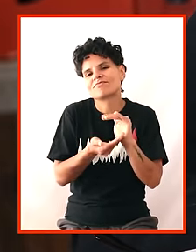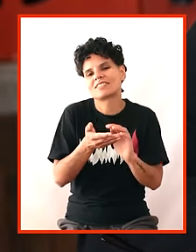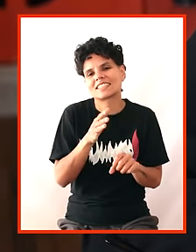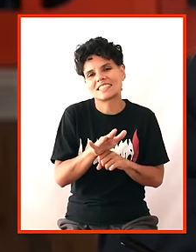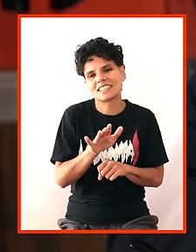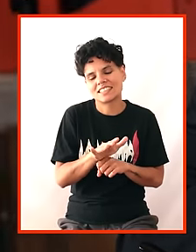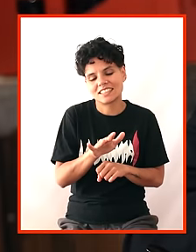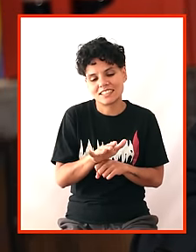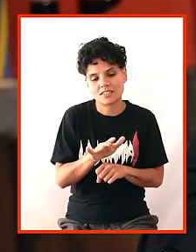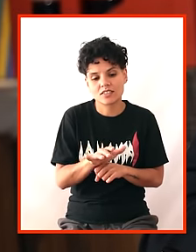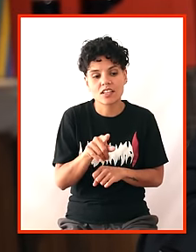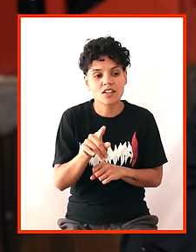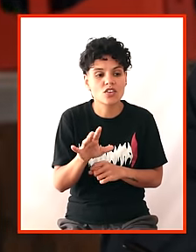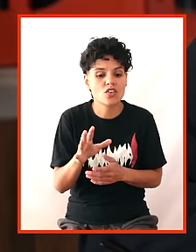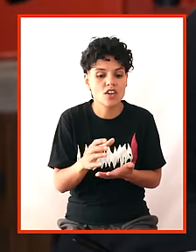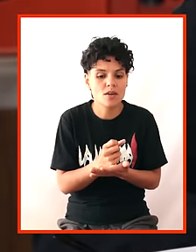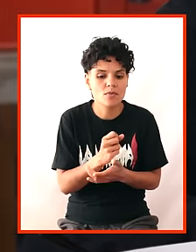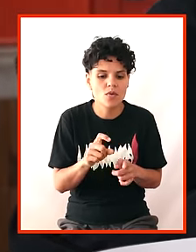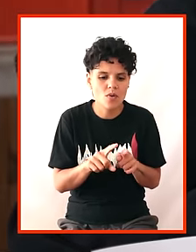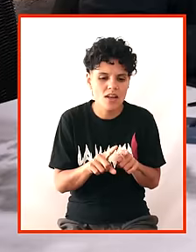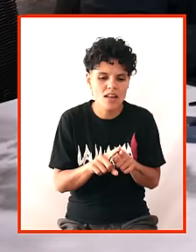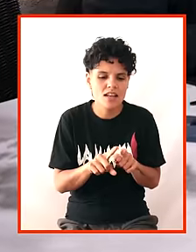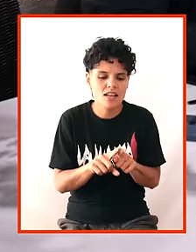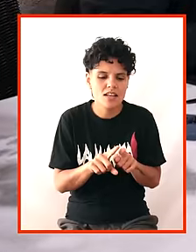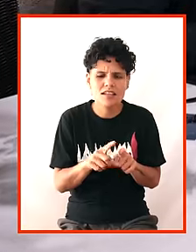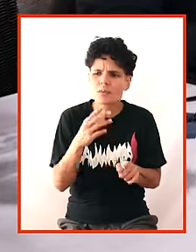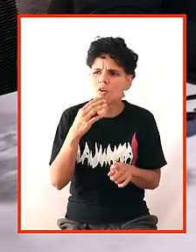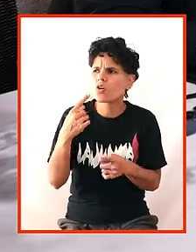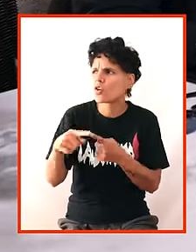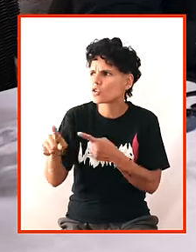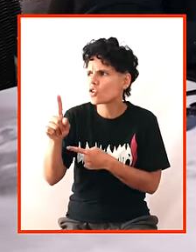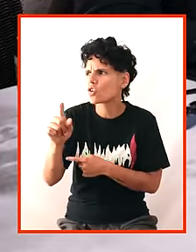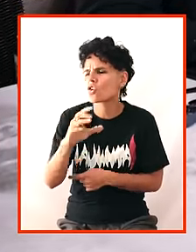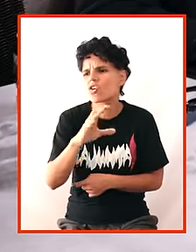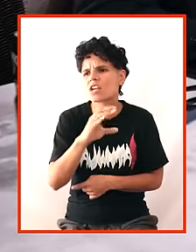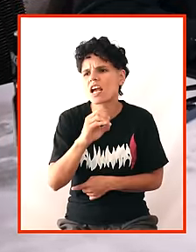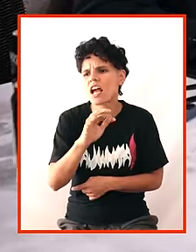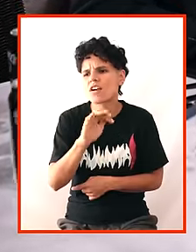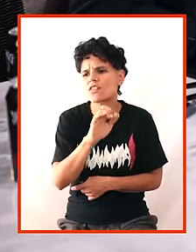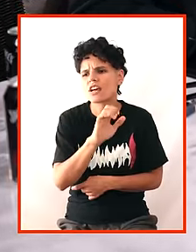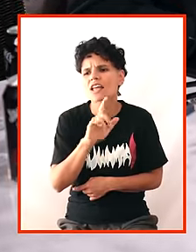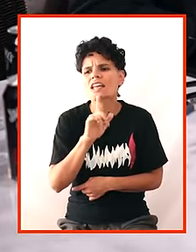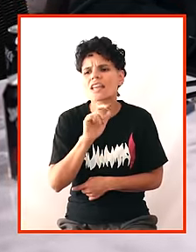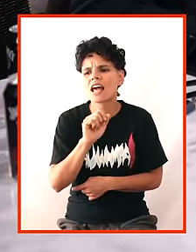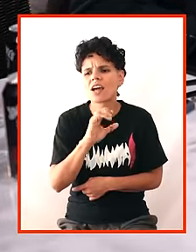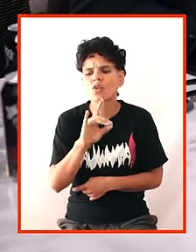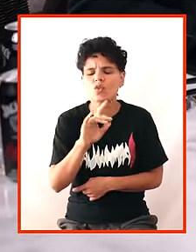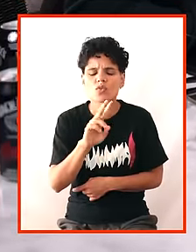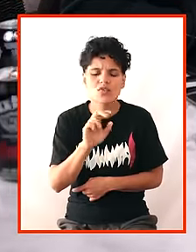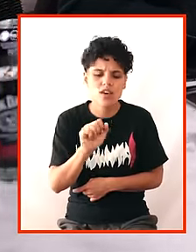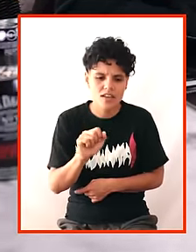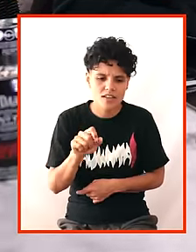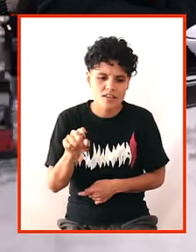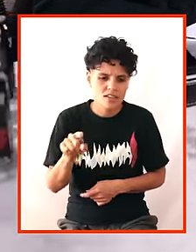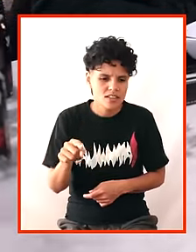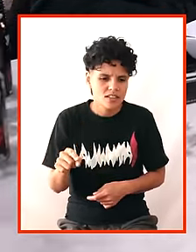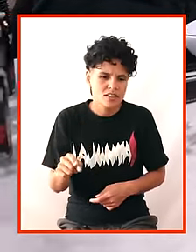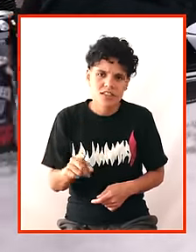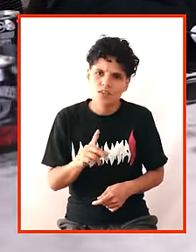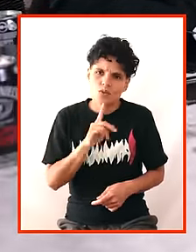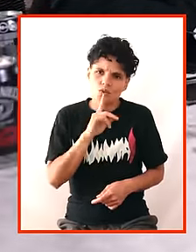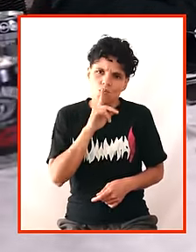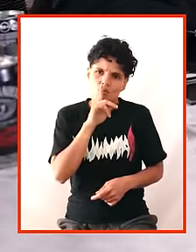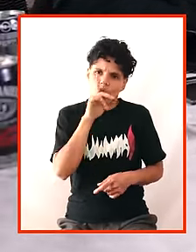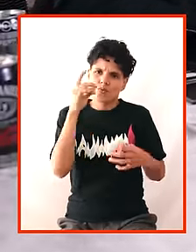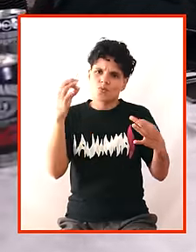que, bueno, que es el meme del Real de Café Tacuba. Y... Sí, un lujo. Como que le venía muy bien, era como que yo